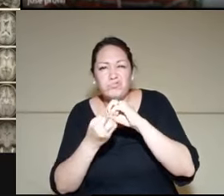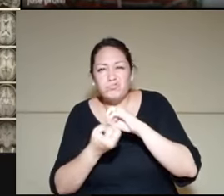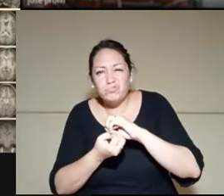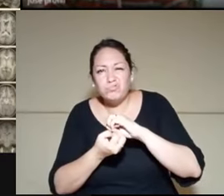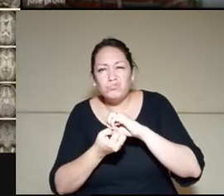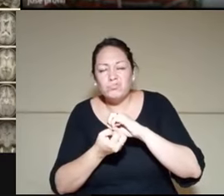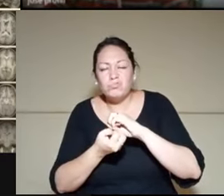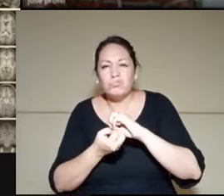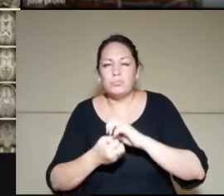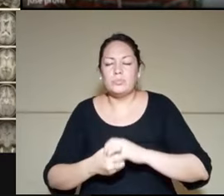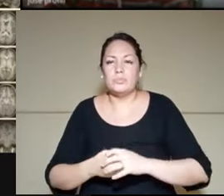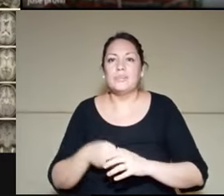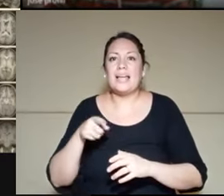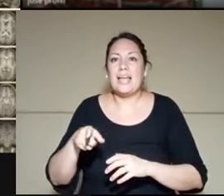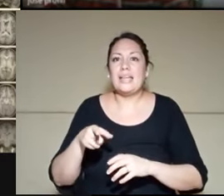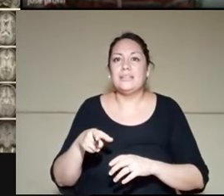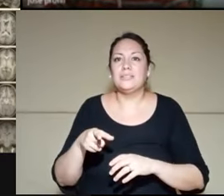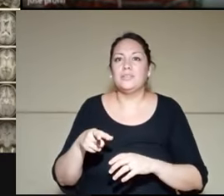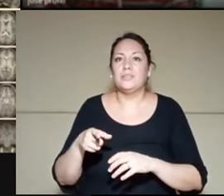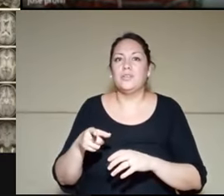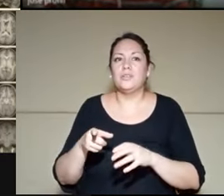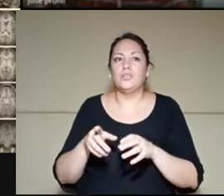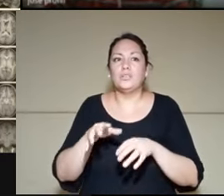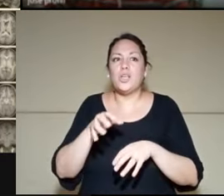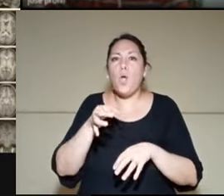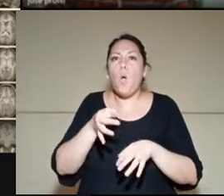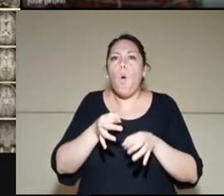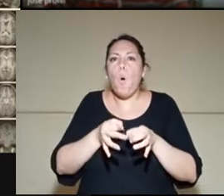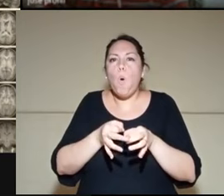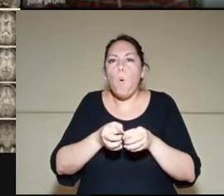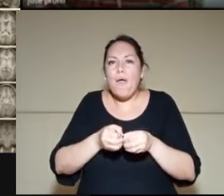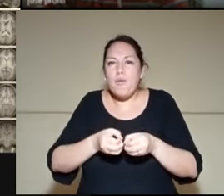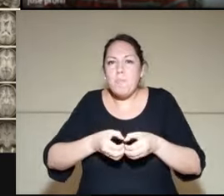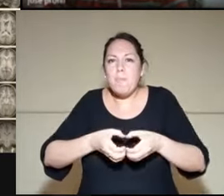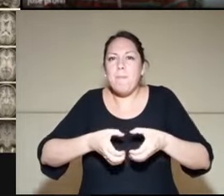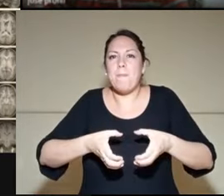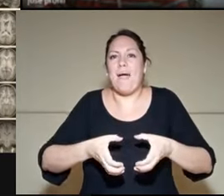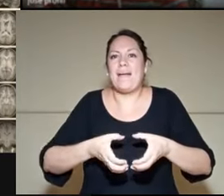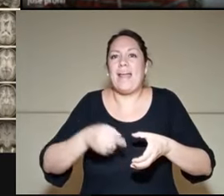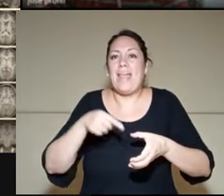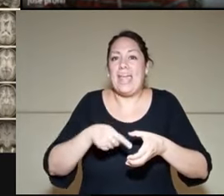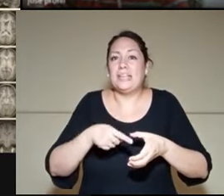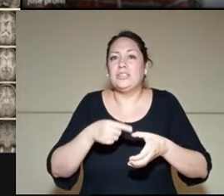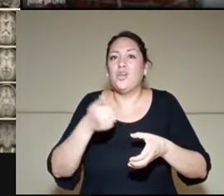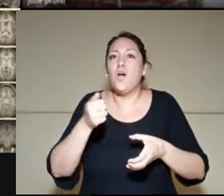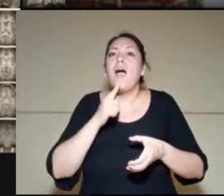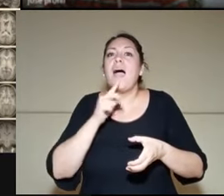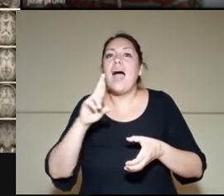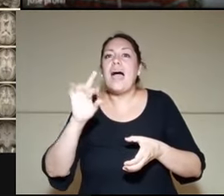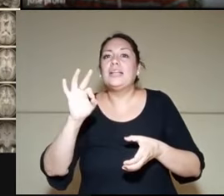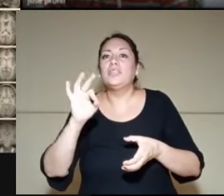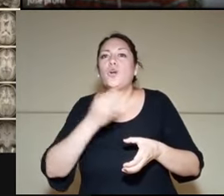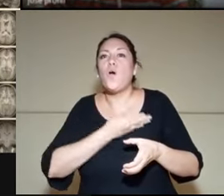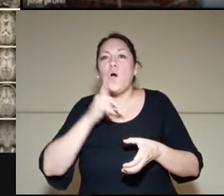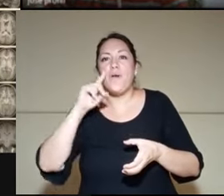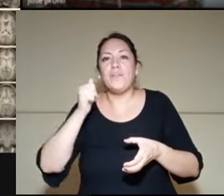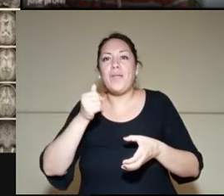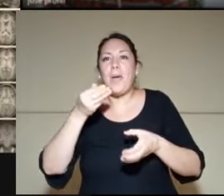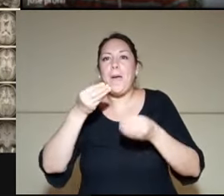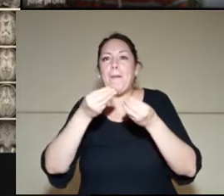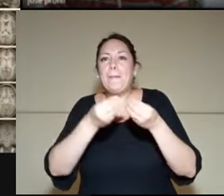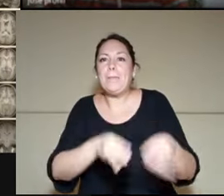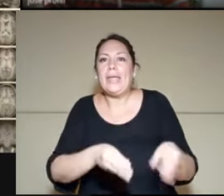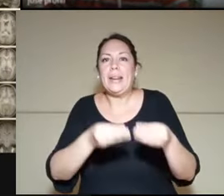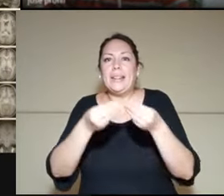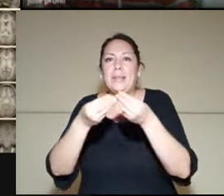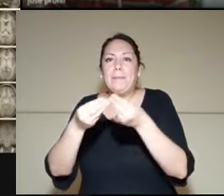a deteriorar y afectar, y generan muchos espacios entre una y otra, que es lo que se llama atrofia. Se empieza a